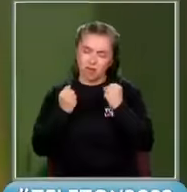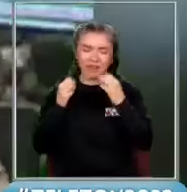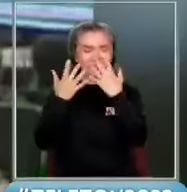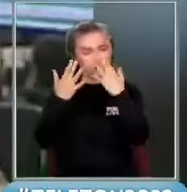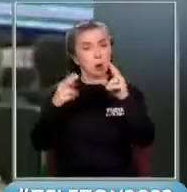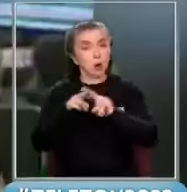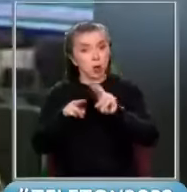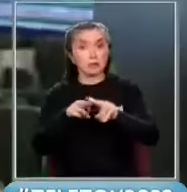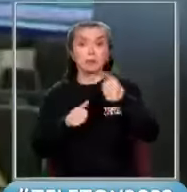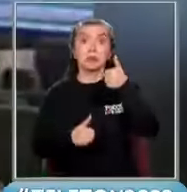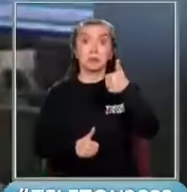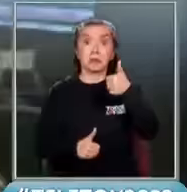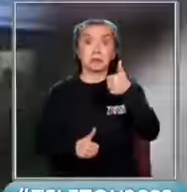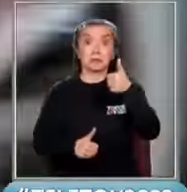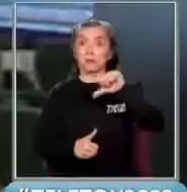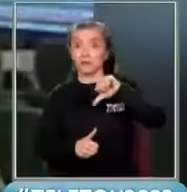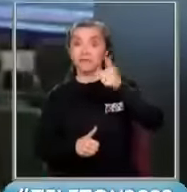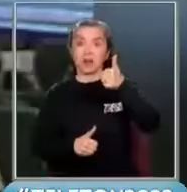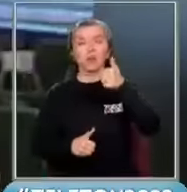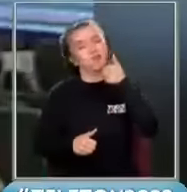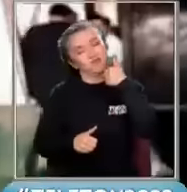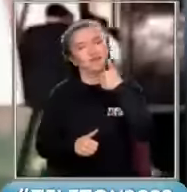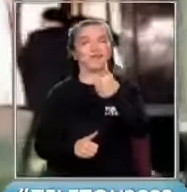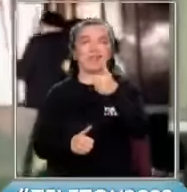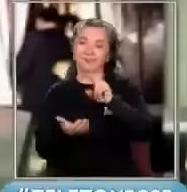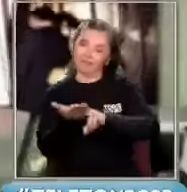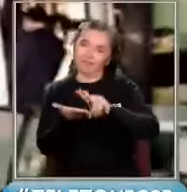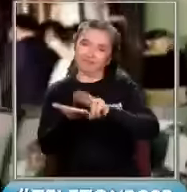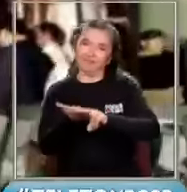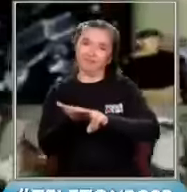no? Bien,